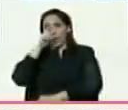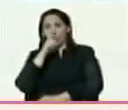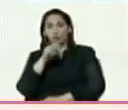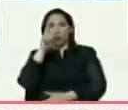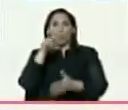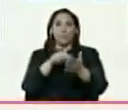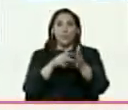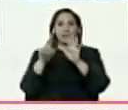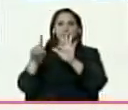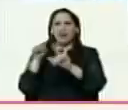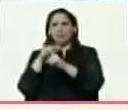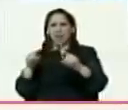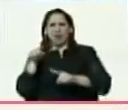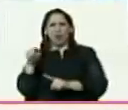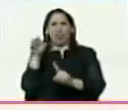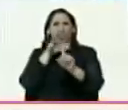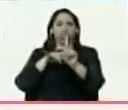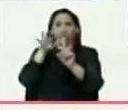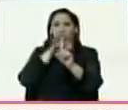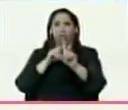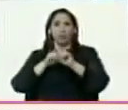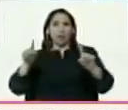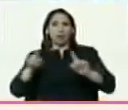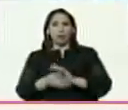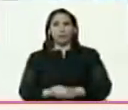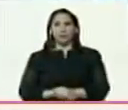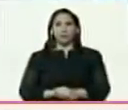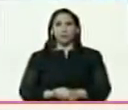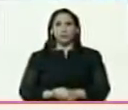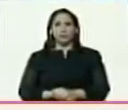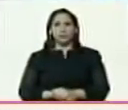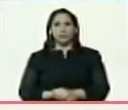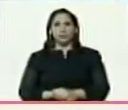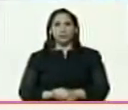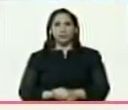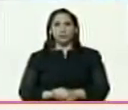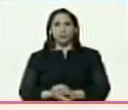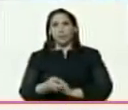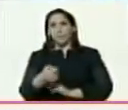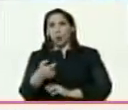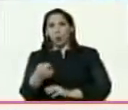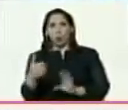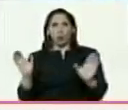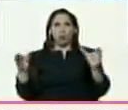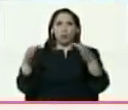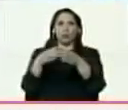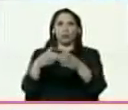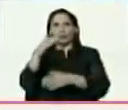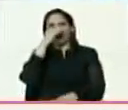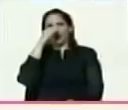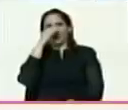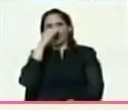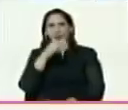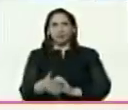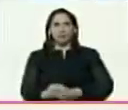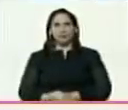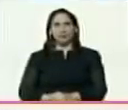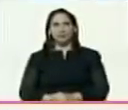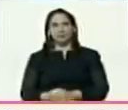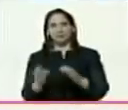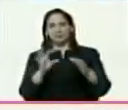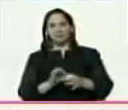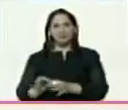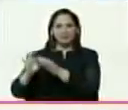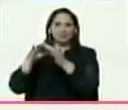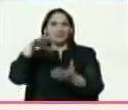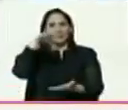pero eso fue un parapeto de dos moviliza para mutar en esta en este poco de grupos de criminales a sueldo aliados con